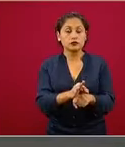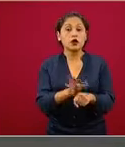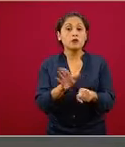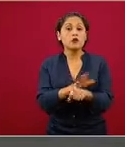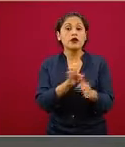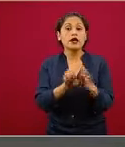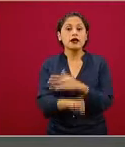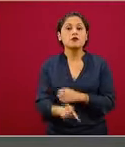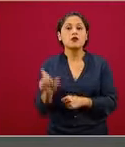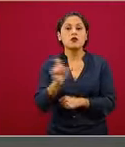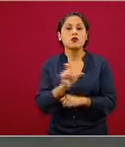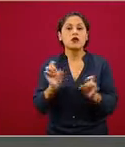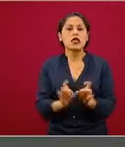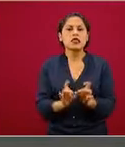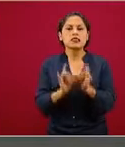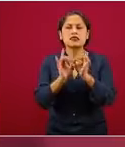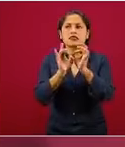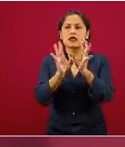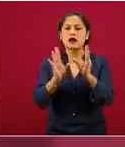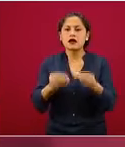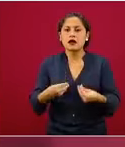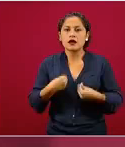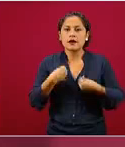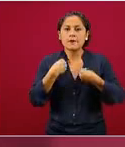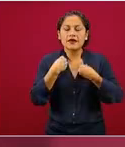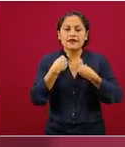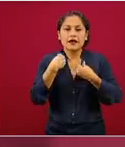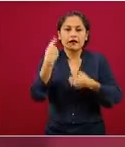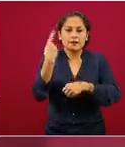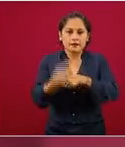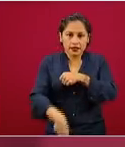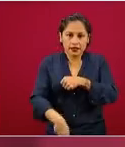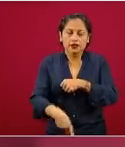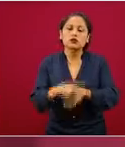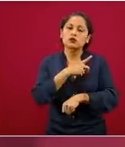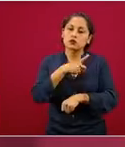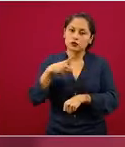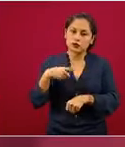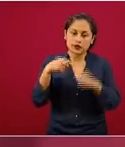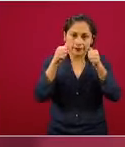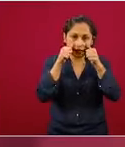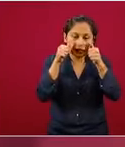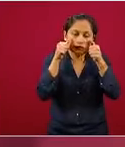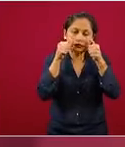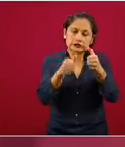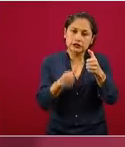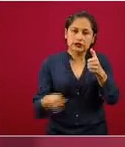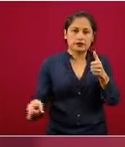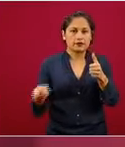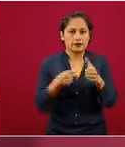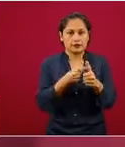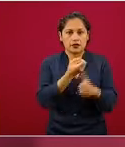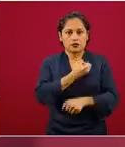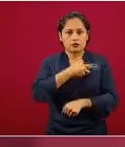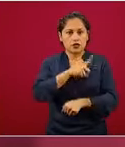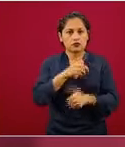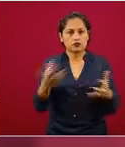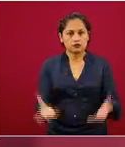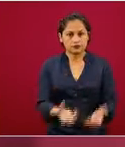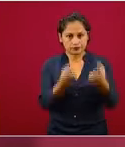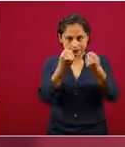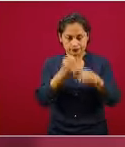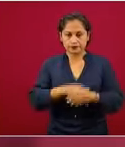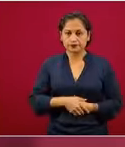vida, pues es el caso más extremo. Entonces, son la salud y la vida por un lado. Y esta es nuestra prioridad. Por el otro,